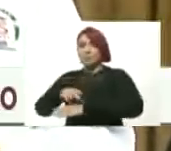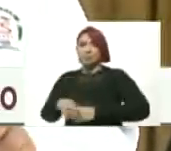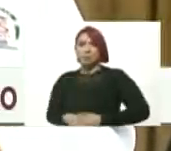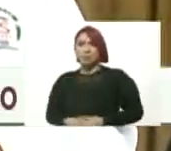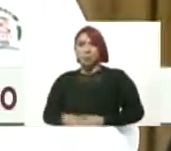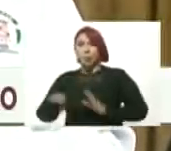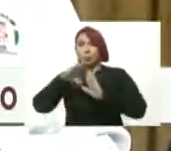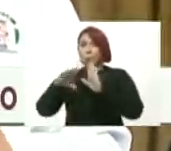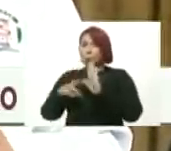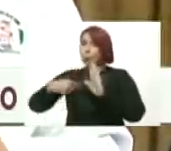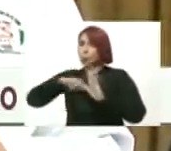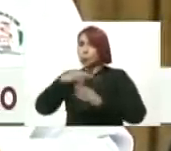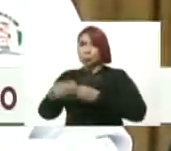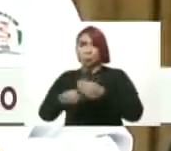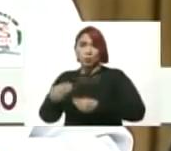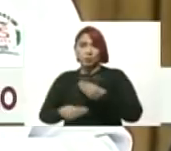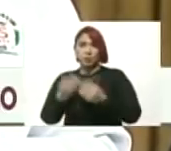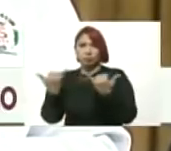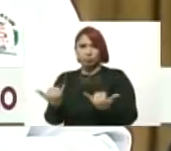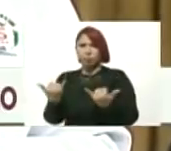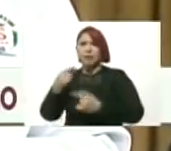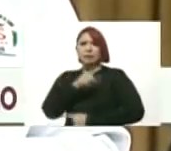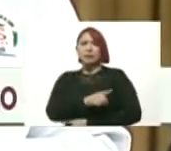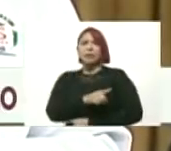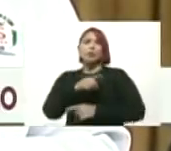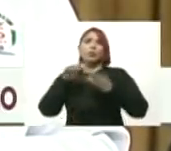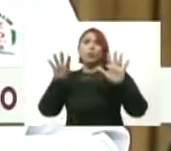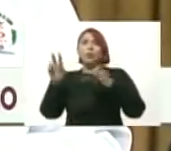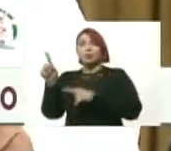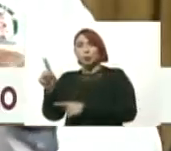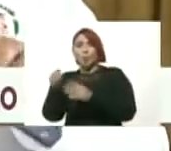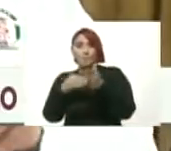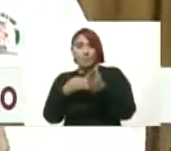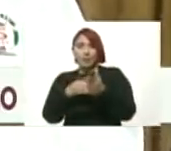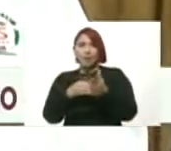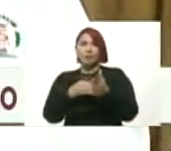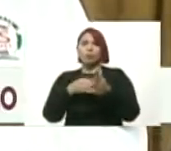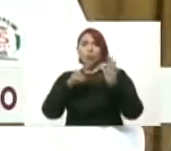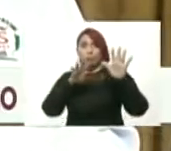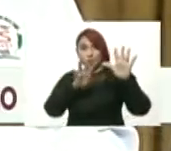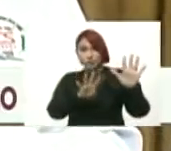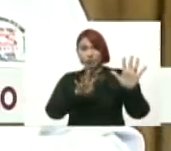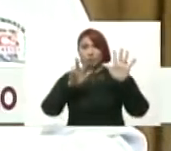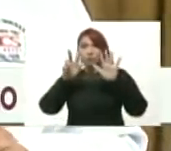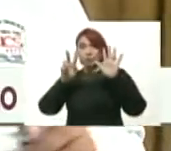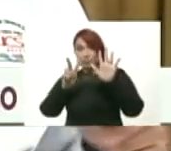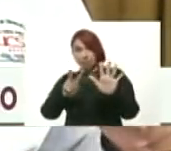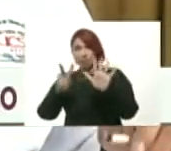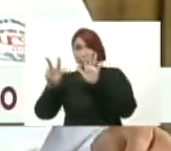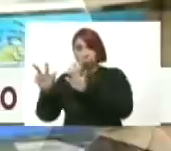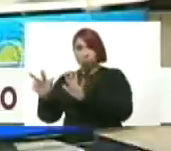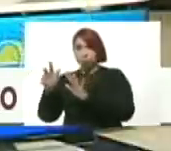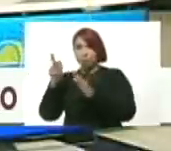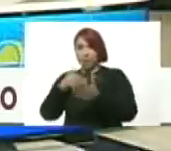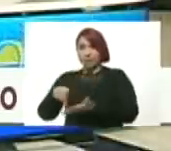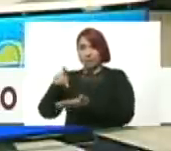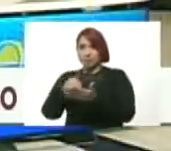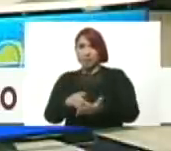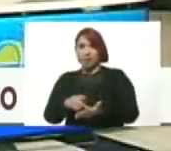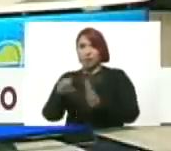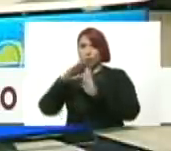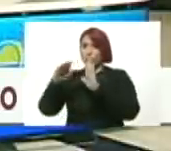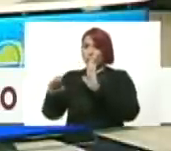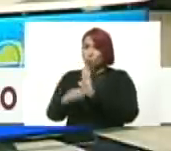cursos que estamos haciendo en este momento tenemos 191 1978 participantes actualmente en cursos no conducentes a títulos para